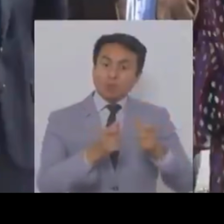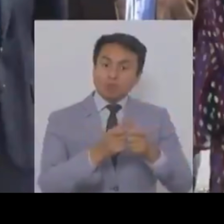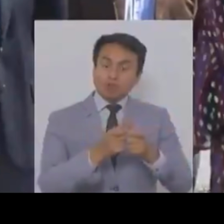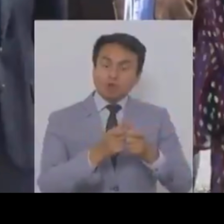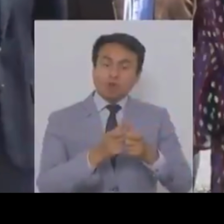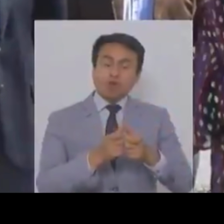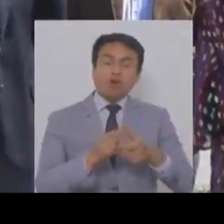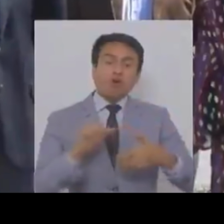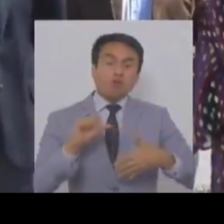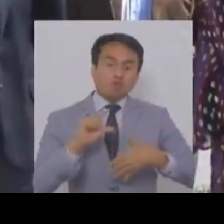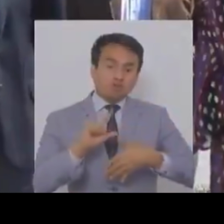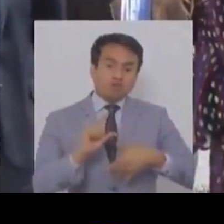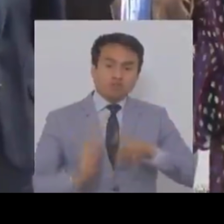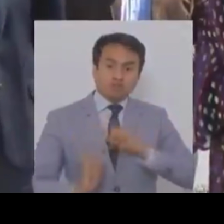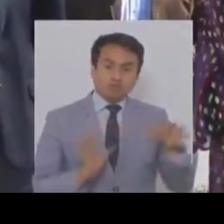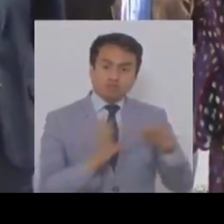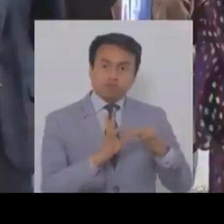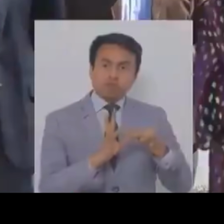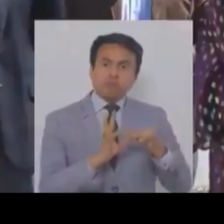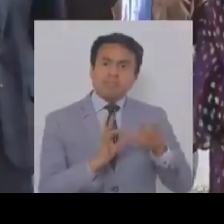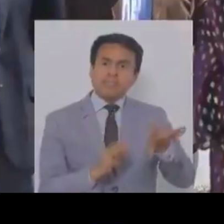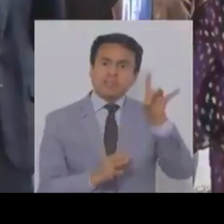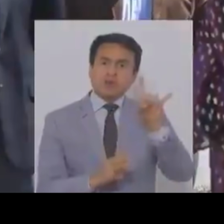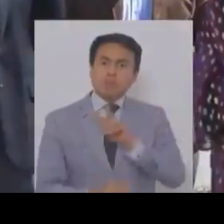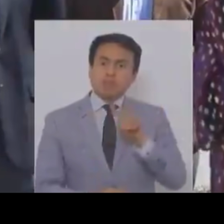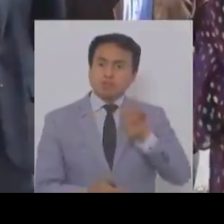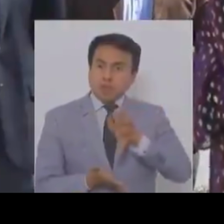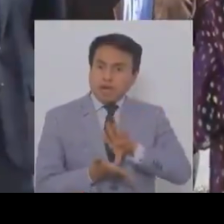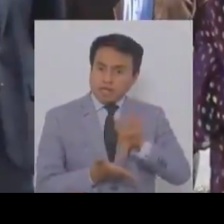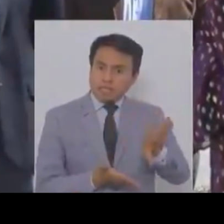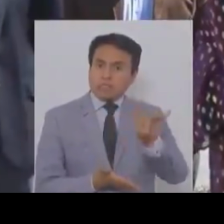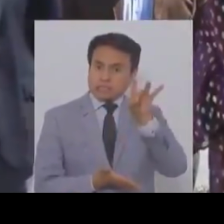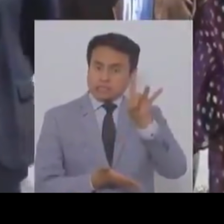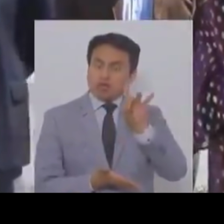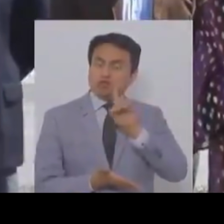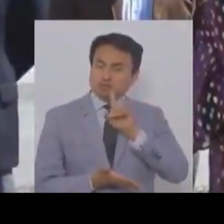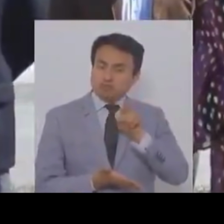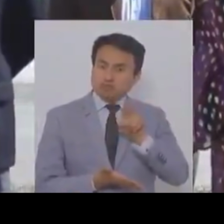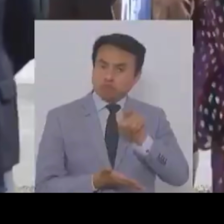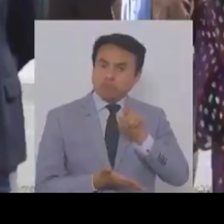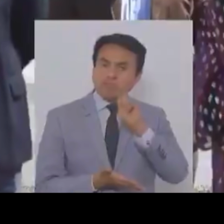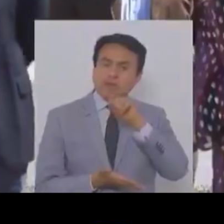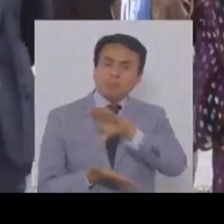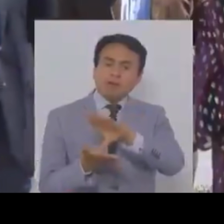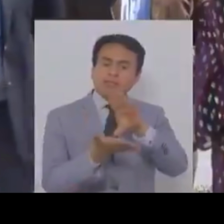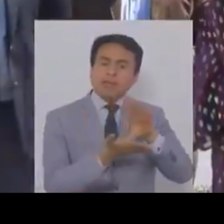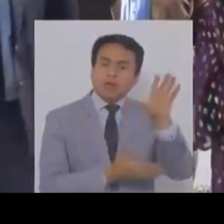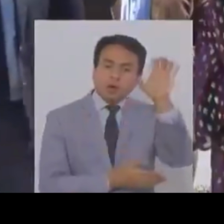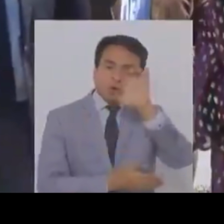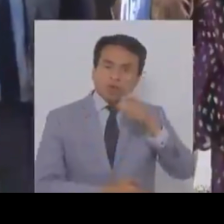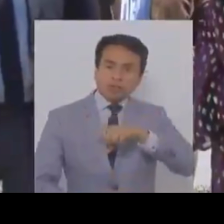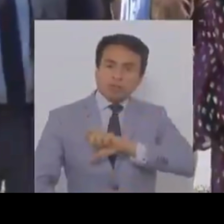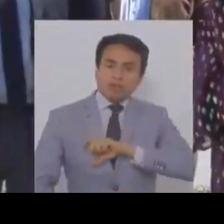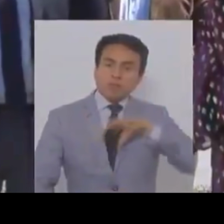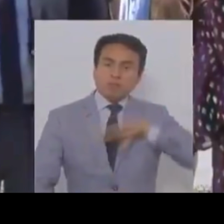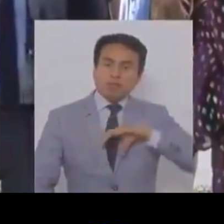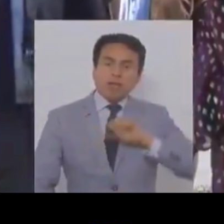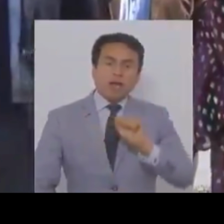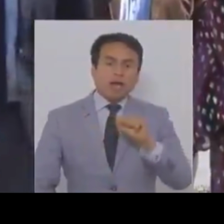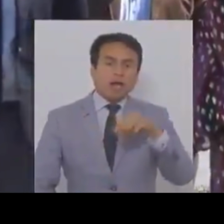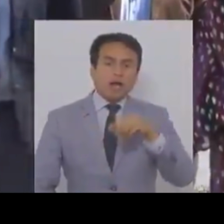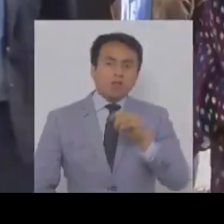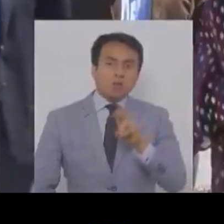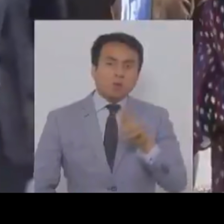iberoamericana y fue elegido por la unanimidad de los 22 países que la integran que son países de europa españa portugal andorra y